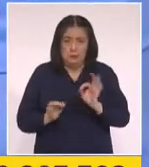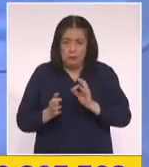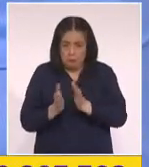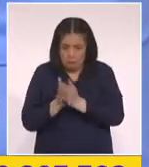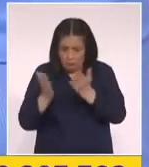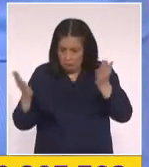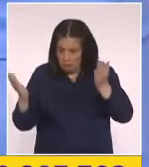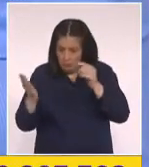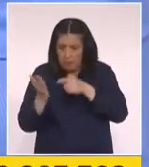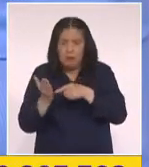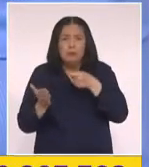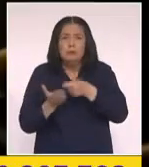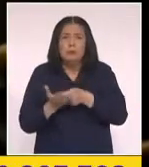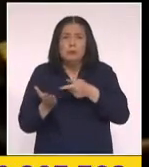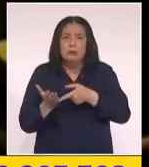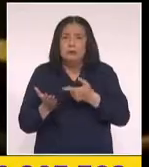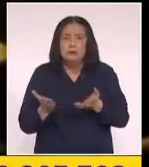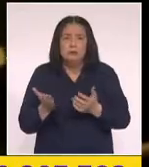encontraban en planilla.